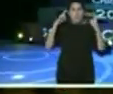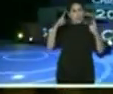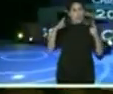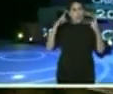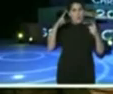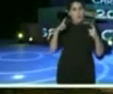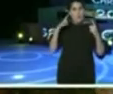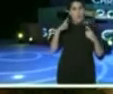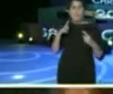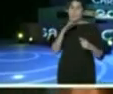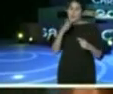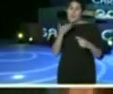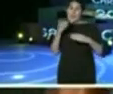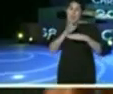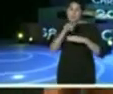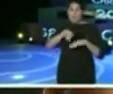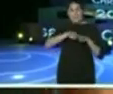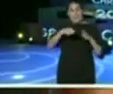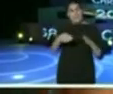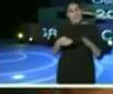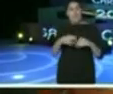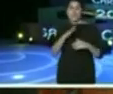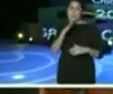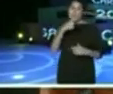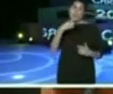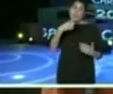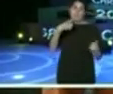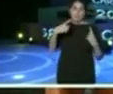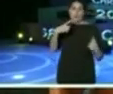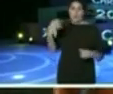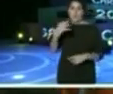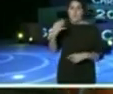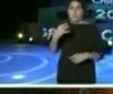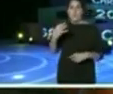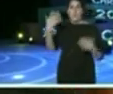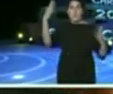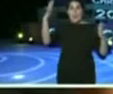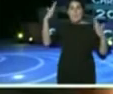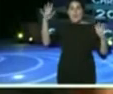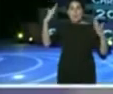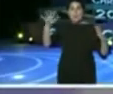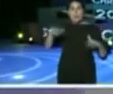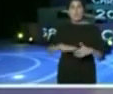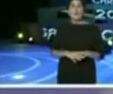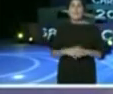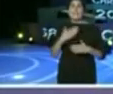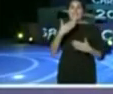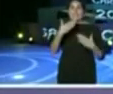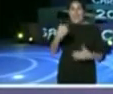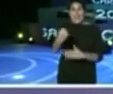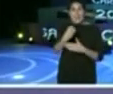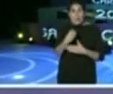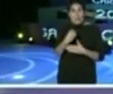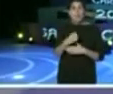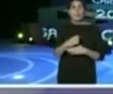la representación encima del escenario, y hay que agradecérselo, ¿eh? Un esfuerzo que se ha visto compensado una vez más con el apoyo de todos ustedes. Hasta aquí llegamos